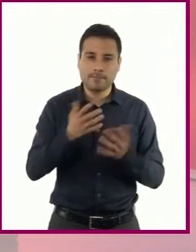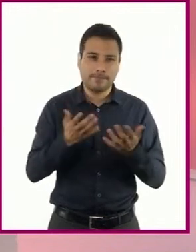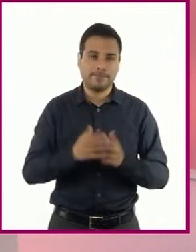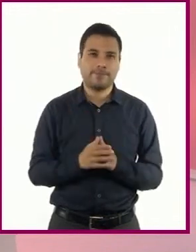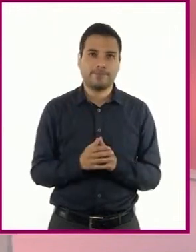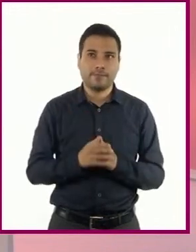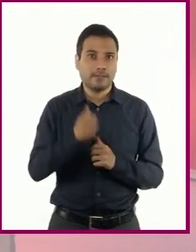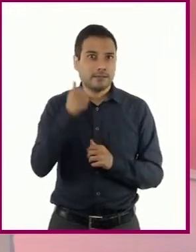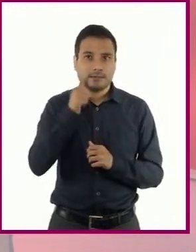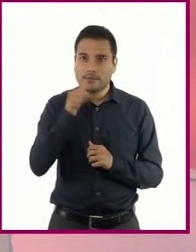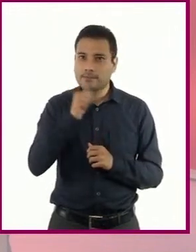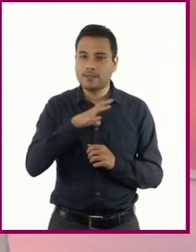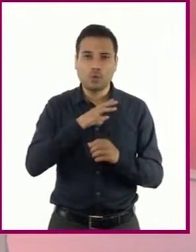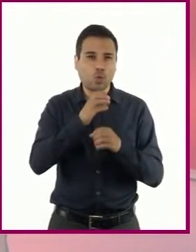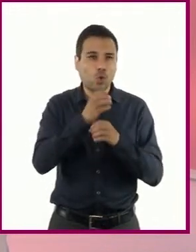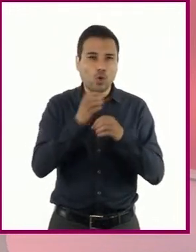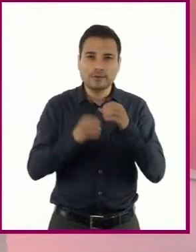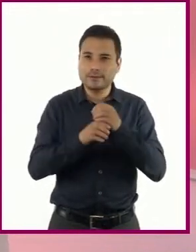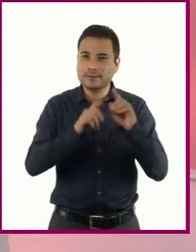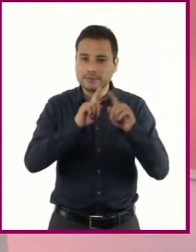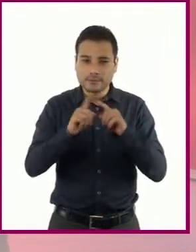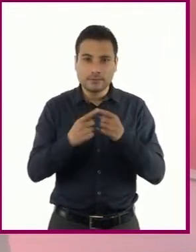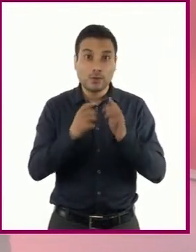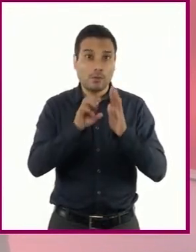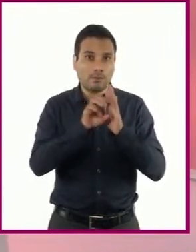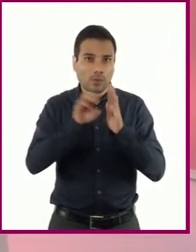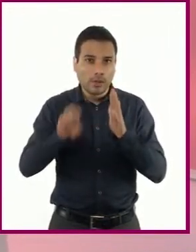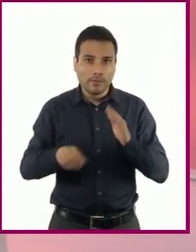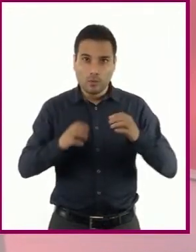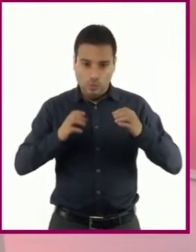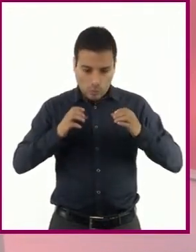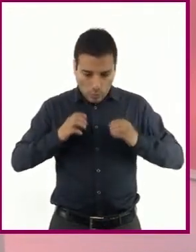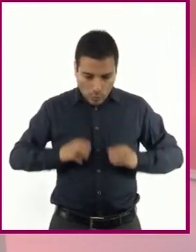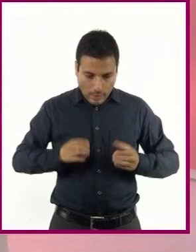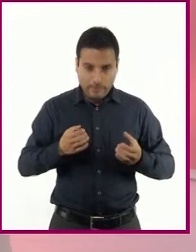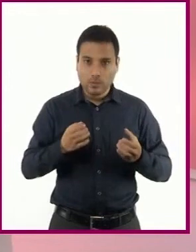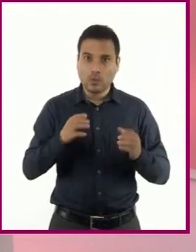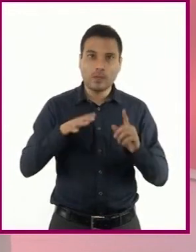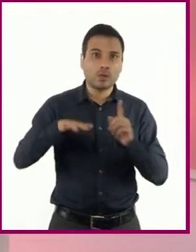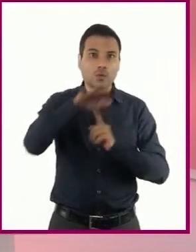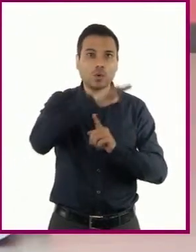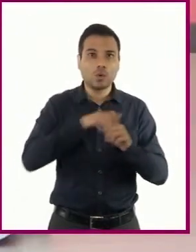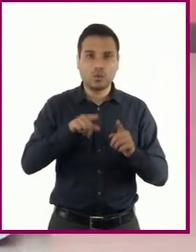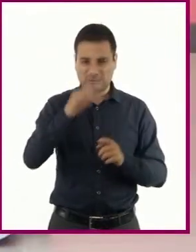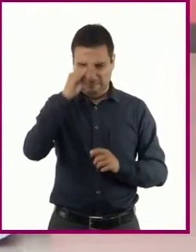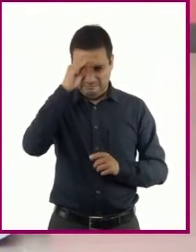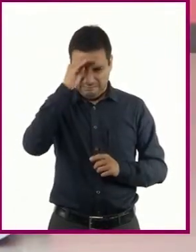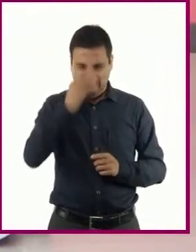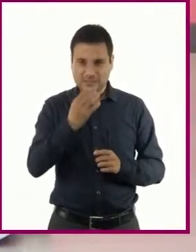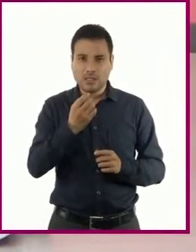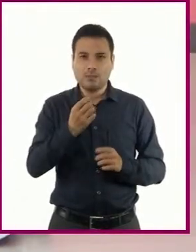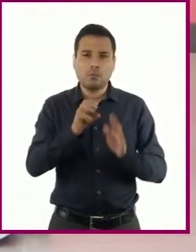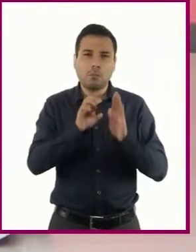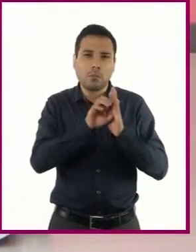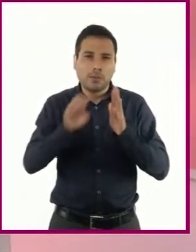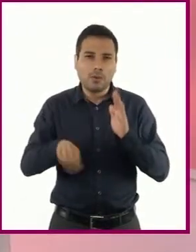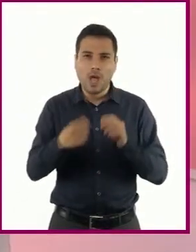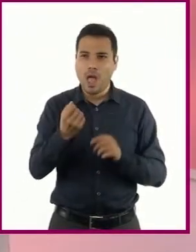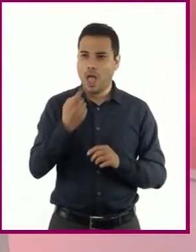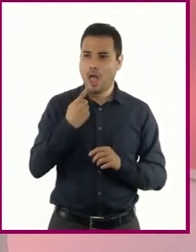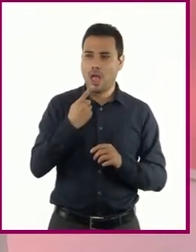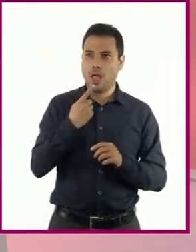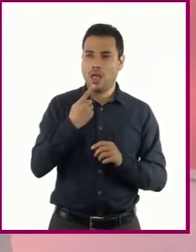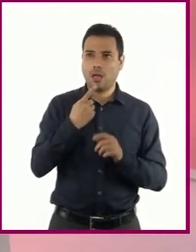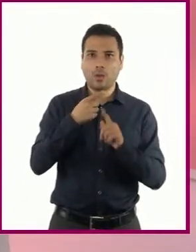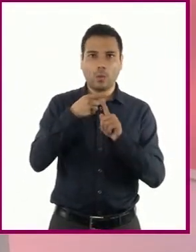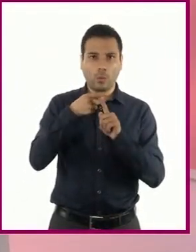están sucediendo cosas fascinantes con su cuerpo, en su entorno. Y se pueden preguntar, ¿por qué si tomo una pastilla disminuye mi